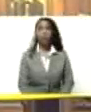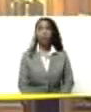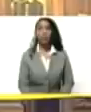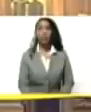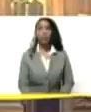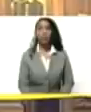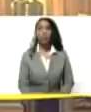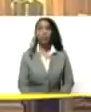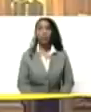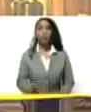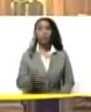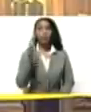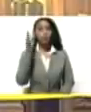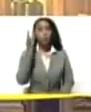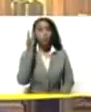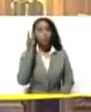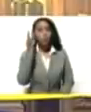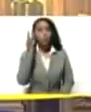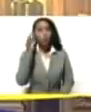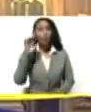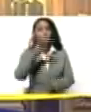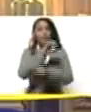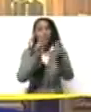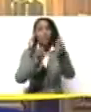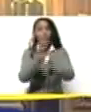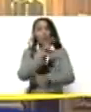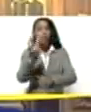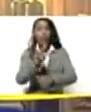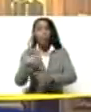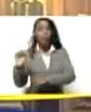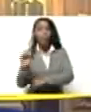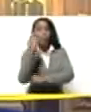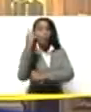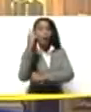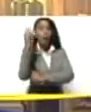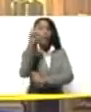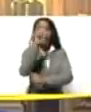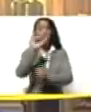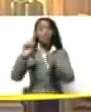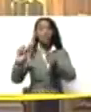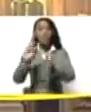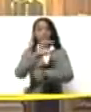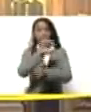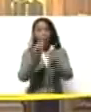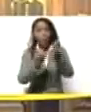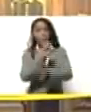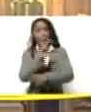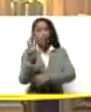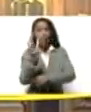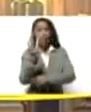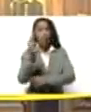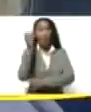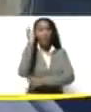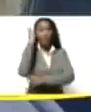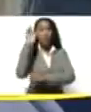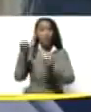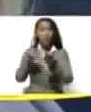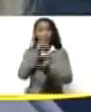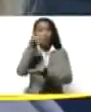presidida por el propio diputado jorge rodríguez y por otros diputados